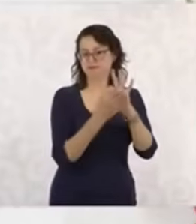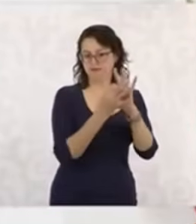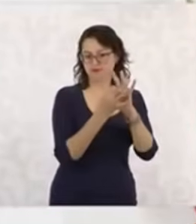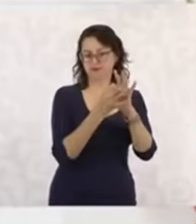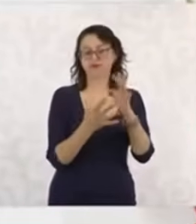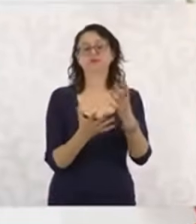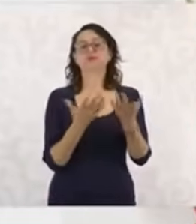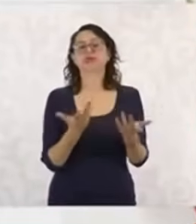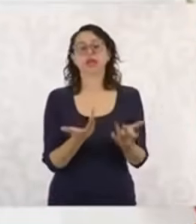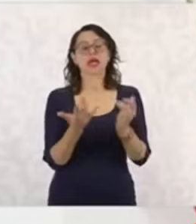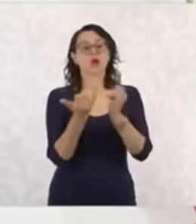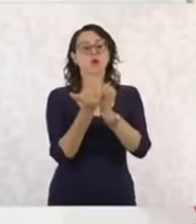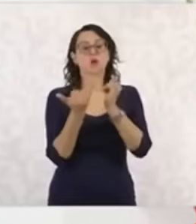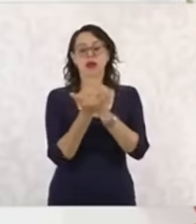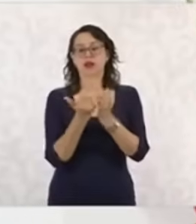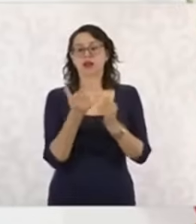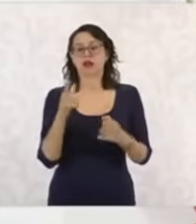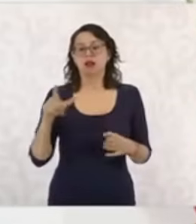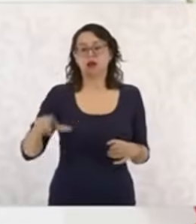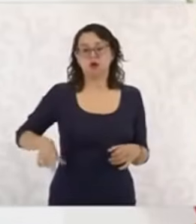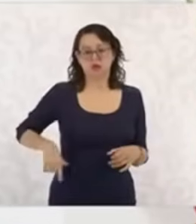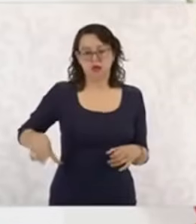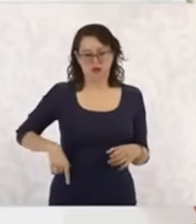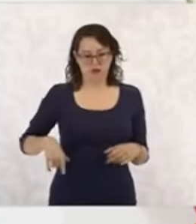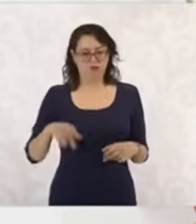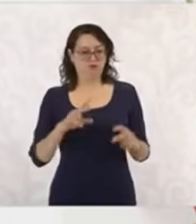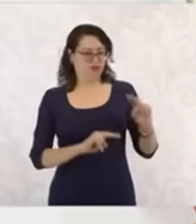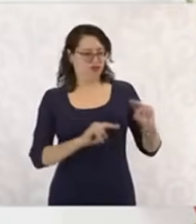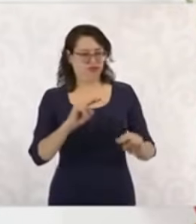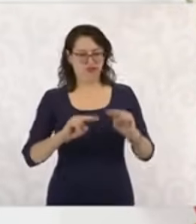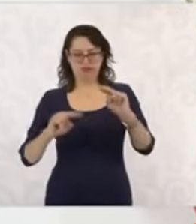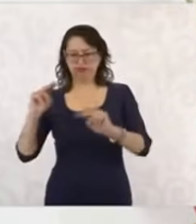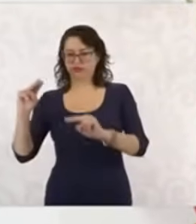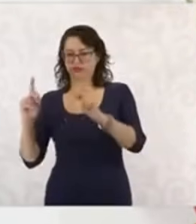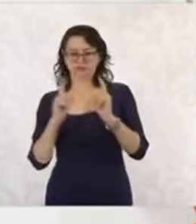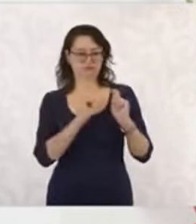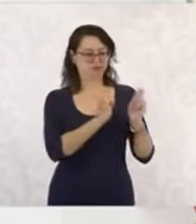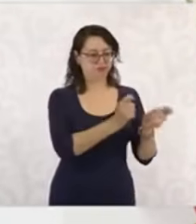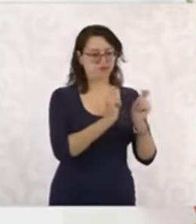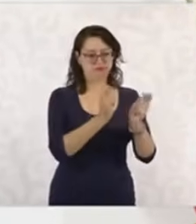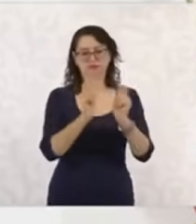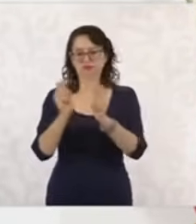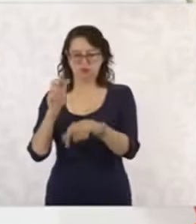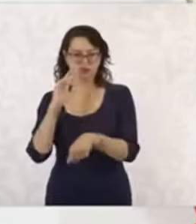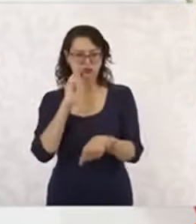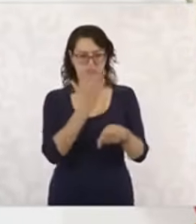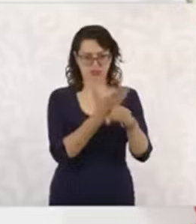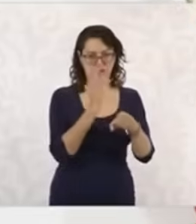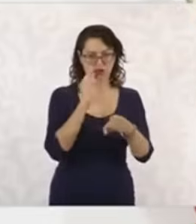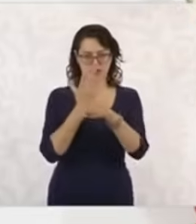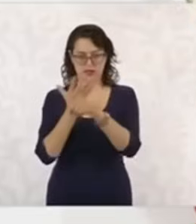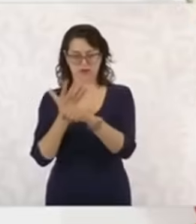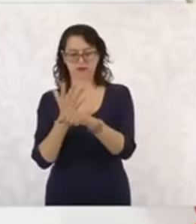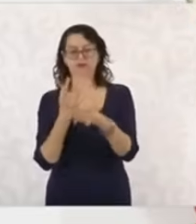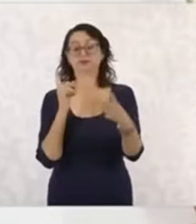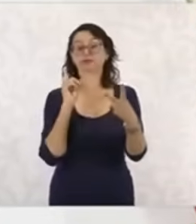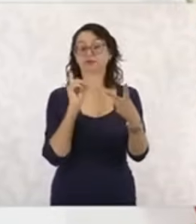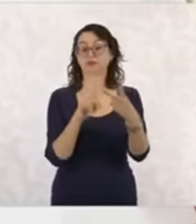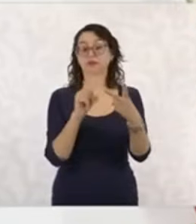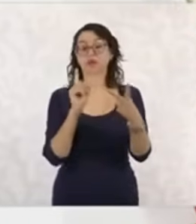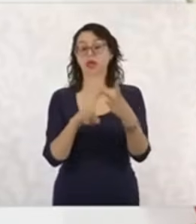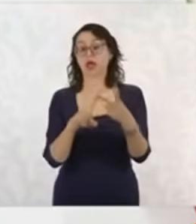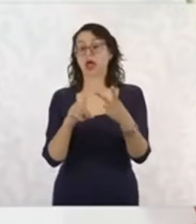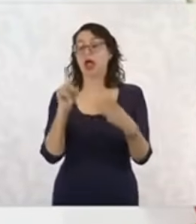competencias entre los distintos niveles de gobierno. Y por lo que tiene que ver a la Ley de Aguas Nacionales, las